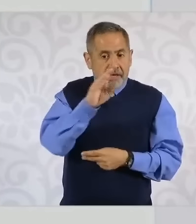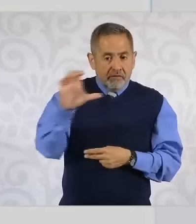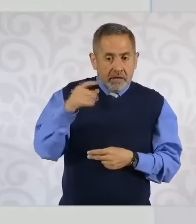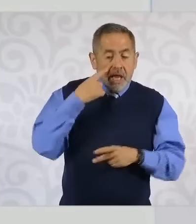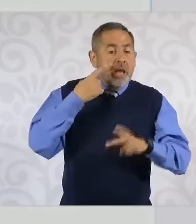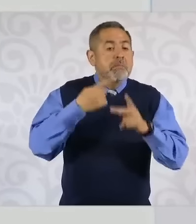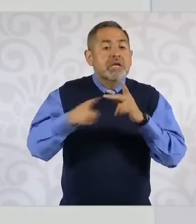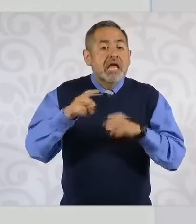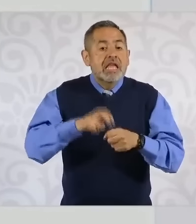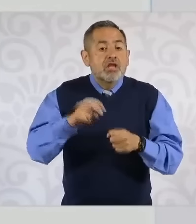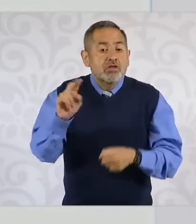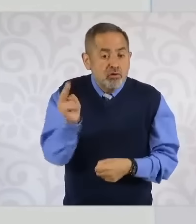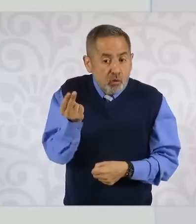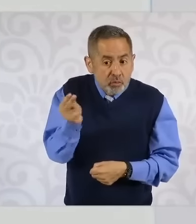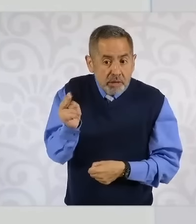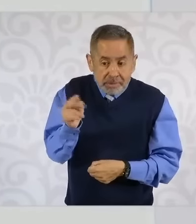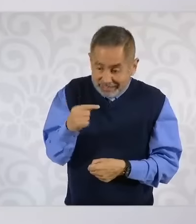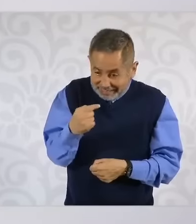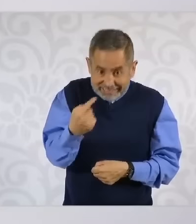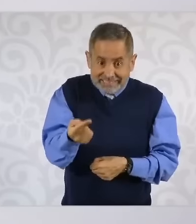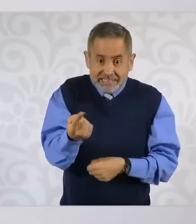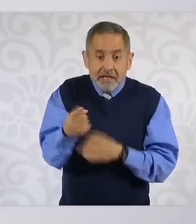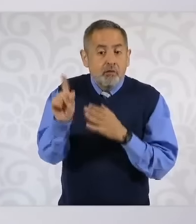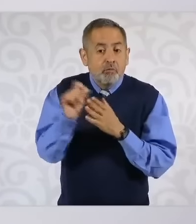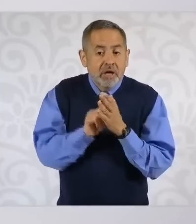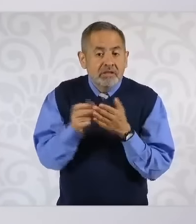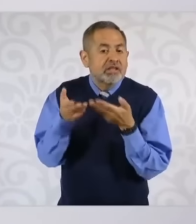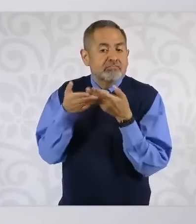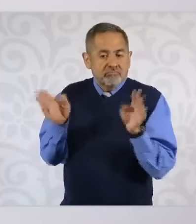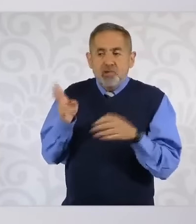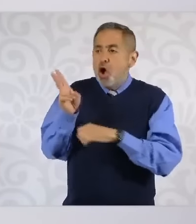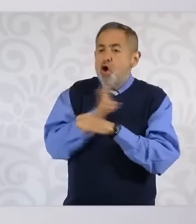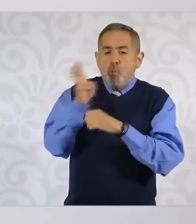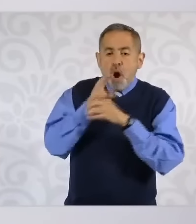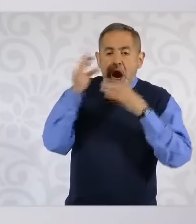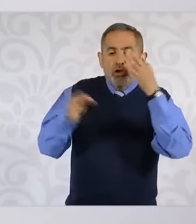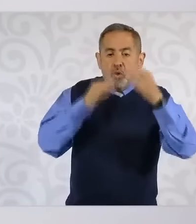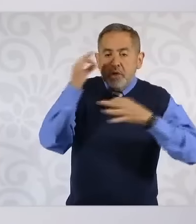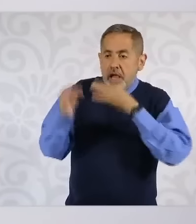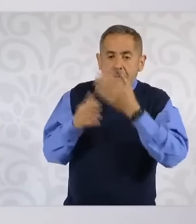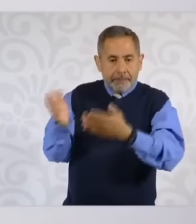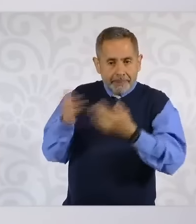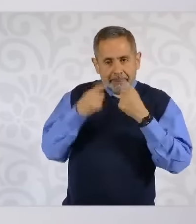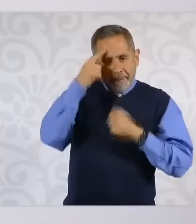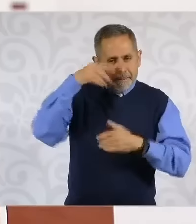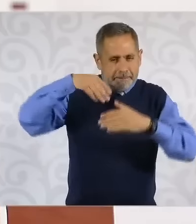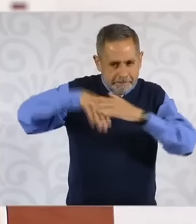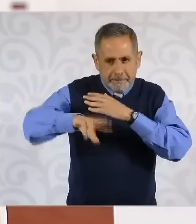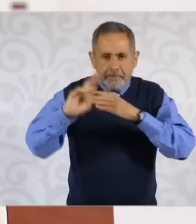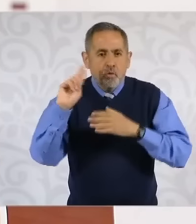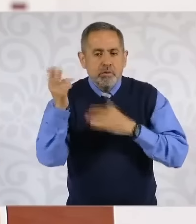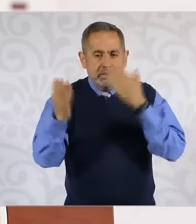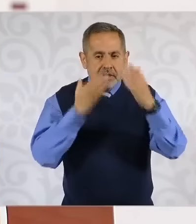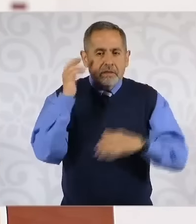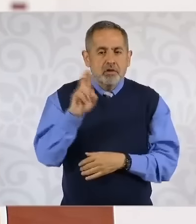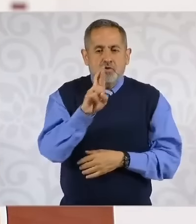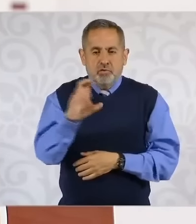de noviembre, es decir, del próximo mes, se abren las convocatorias para la Rosario Castellanos,